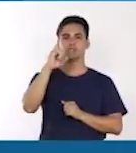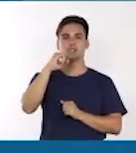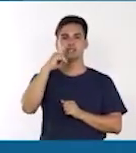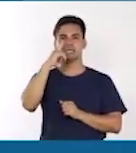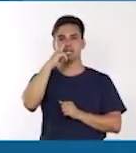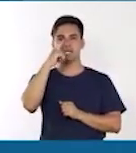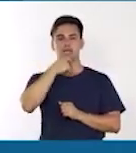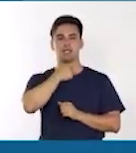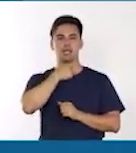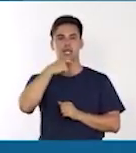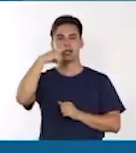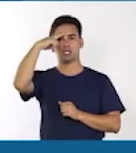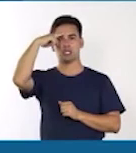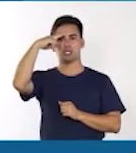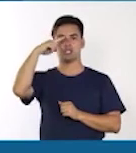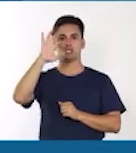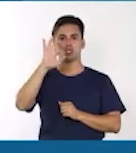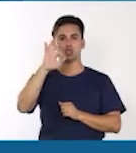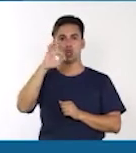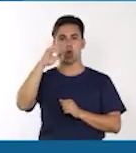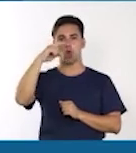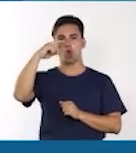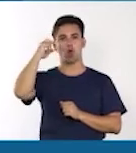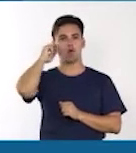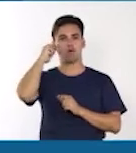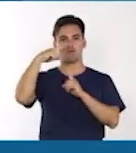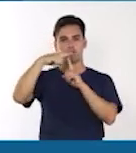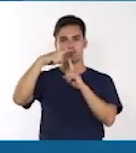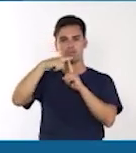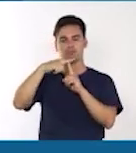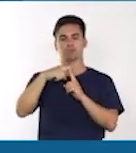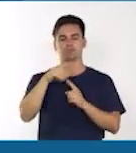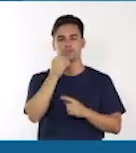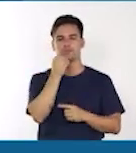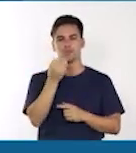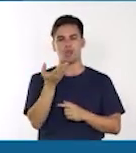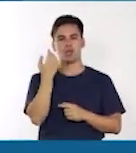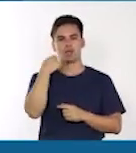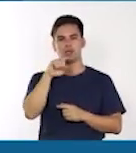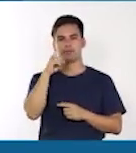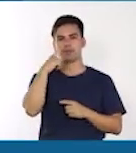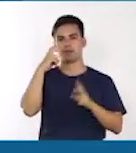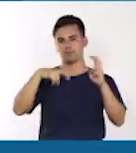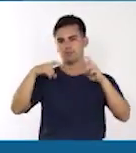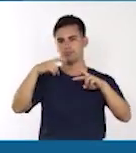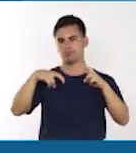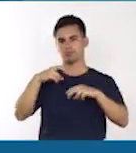en encuentros anteriores, ustedes pueden hacer preguntas puntuales,